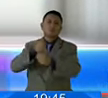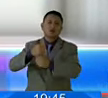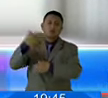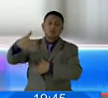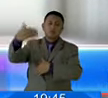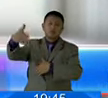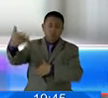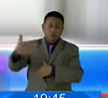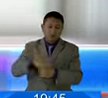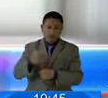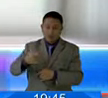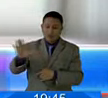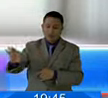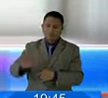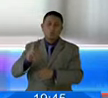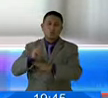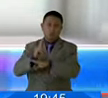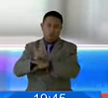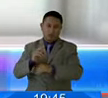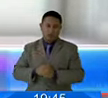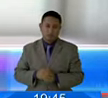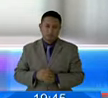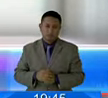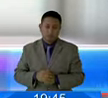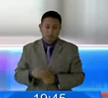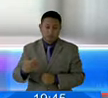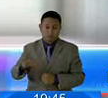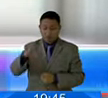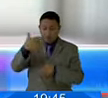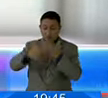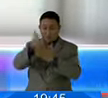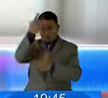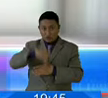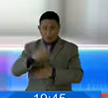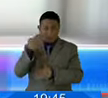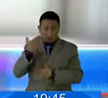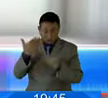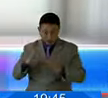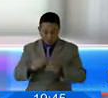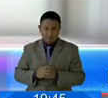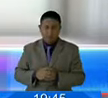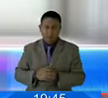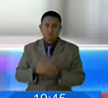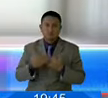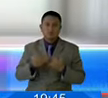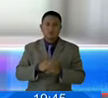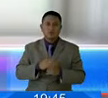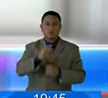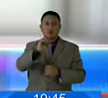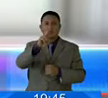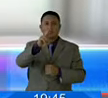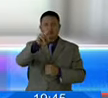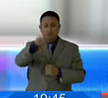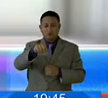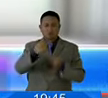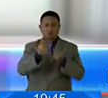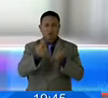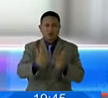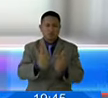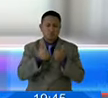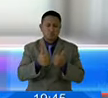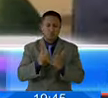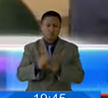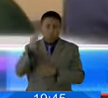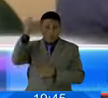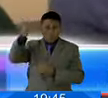hayan encontrado su pareja, cuando ya estén decididas a ser madres, pero están congelando óvulos de mucha mejor calidad para utilizarlos en